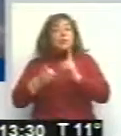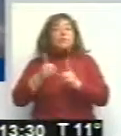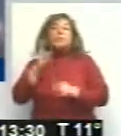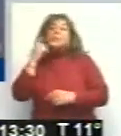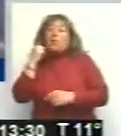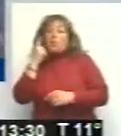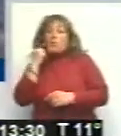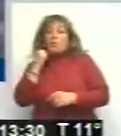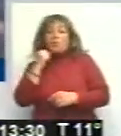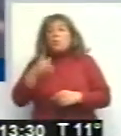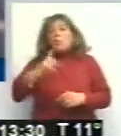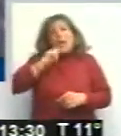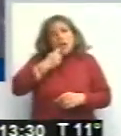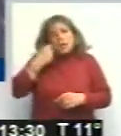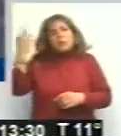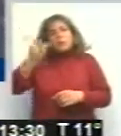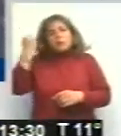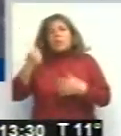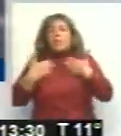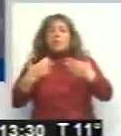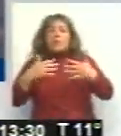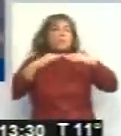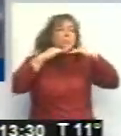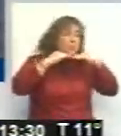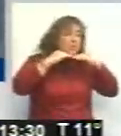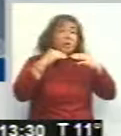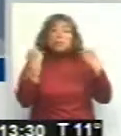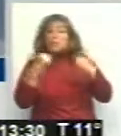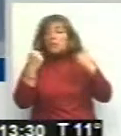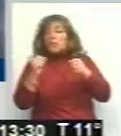femenino. Linda posibilidad para ir a seguir esta disciplina también